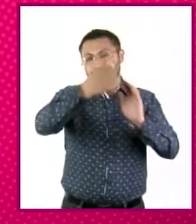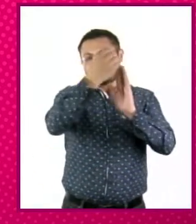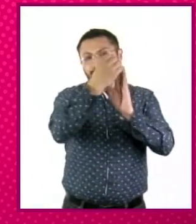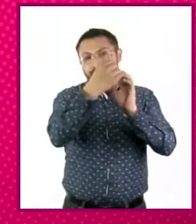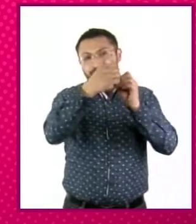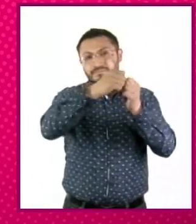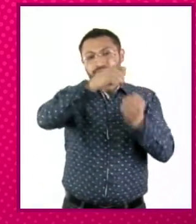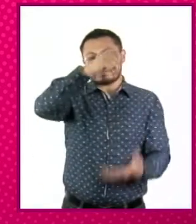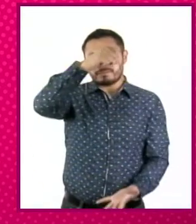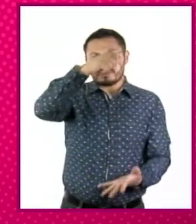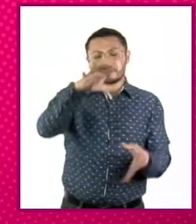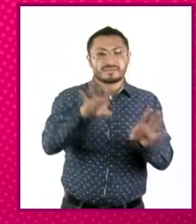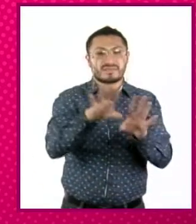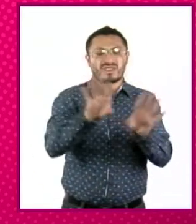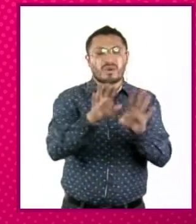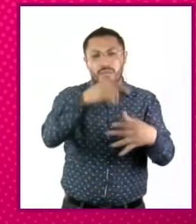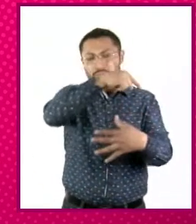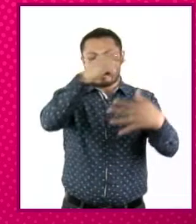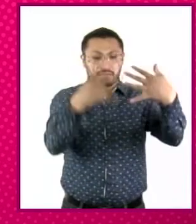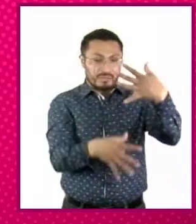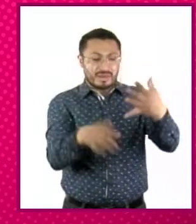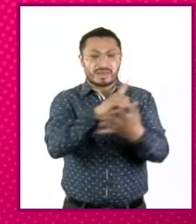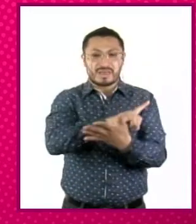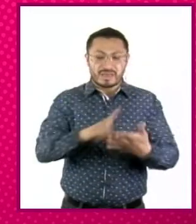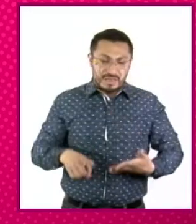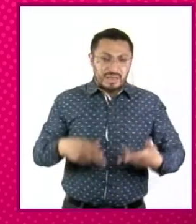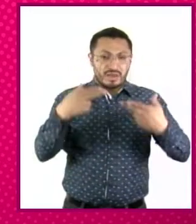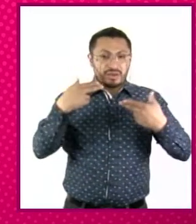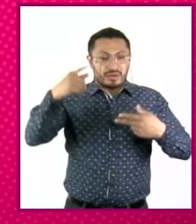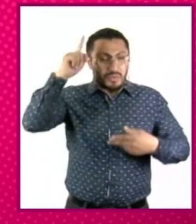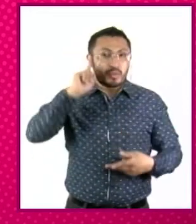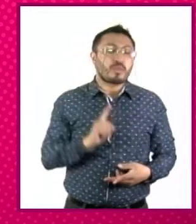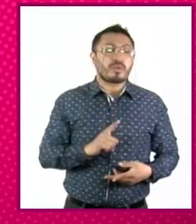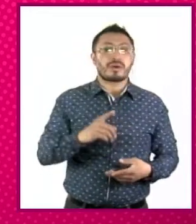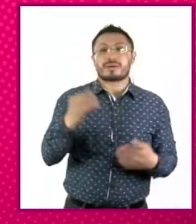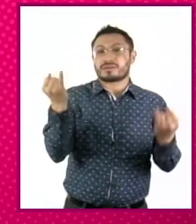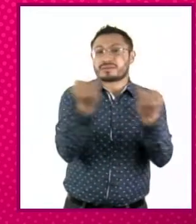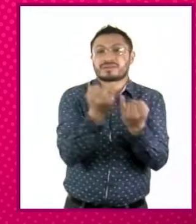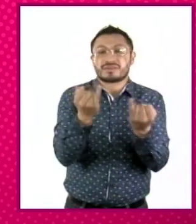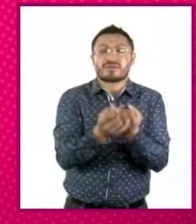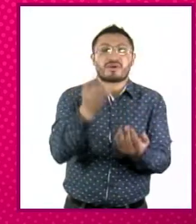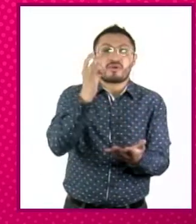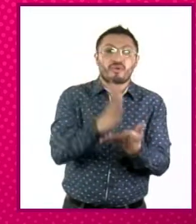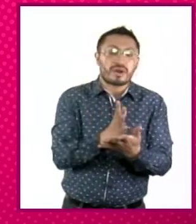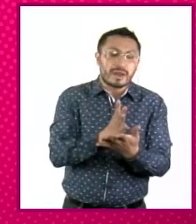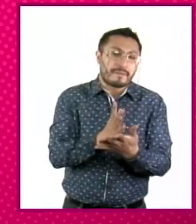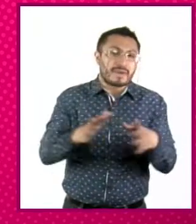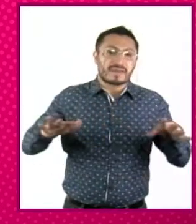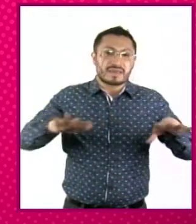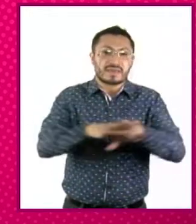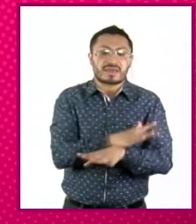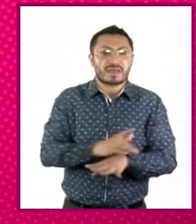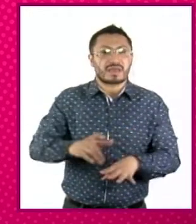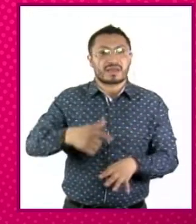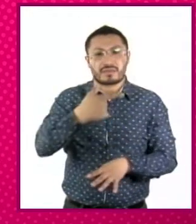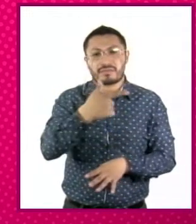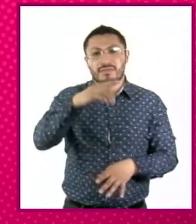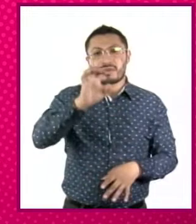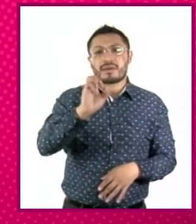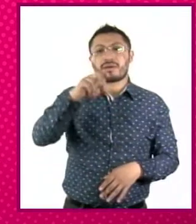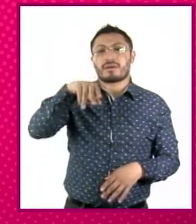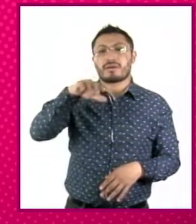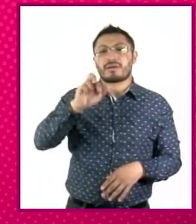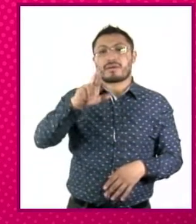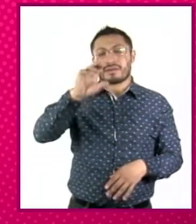de los Derechos de la Mujer y la Ciudadana prácticamente es igual, solo cambia el género, pero